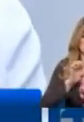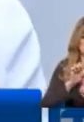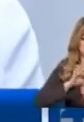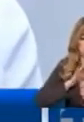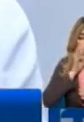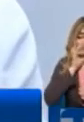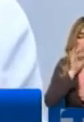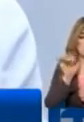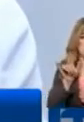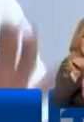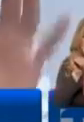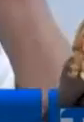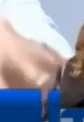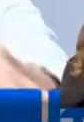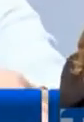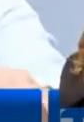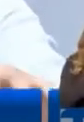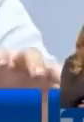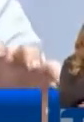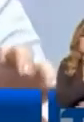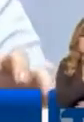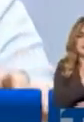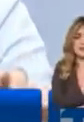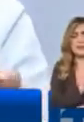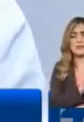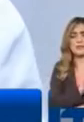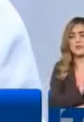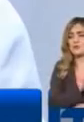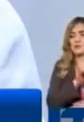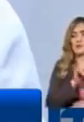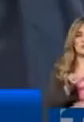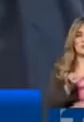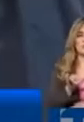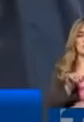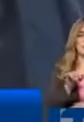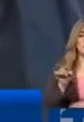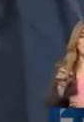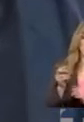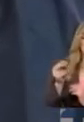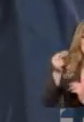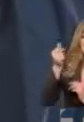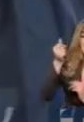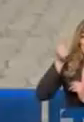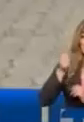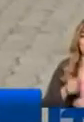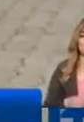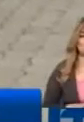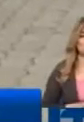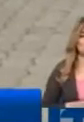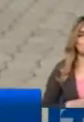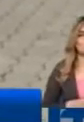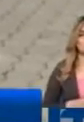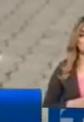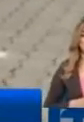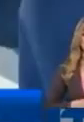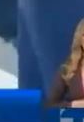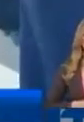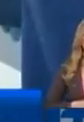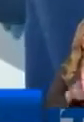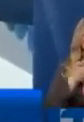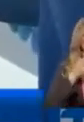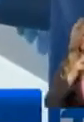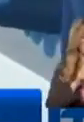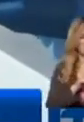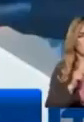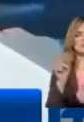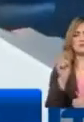del virus, igualito que la PCR. La PCR detecta el RNA del virus, esta también, pero lo hace un poco más rápido. En todo caso, ese no es el fondo del problema, sino